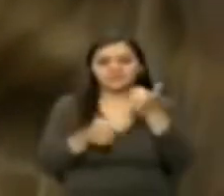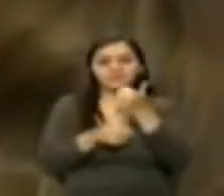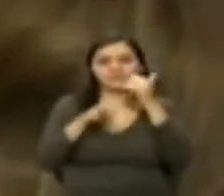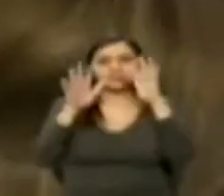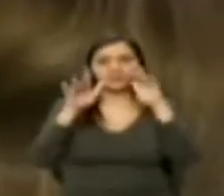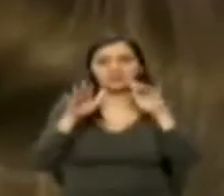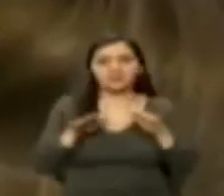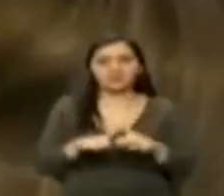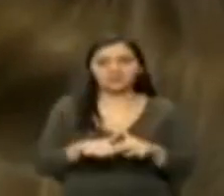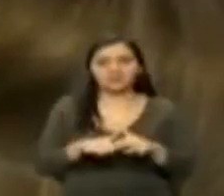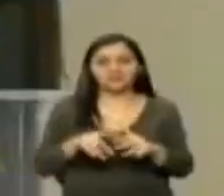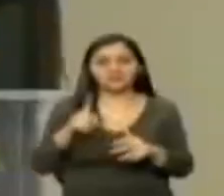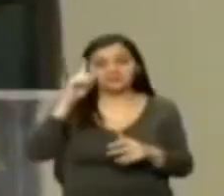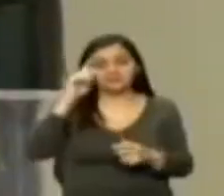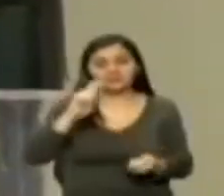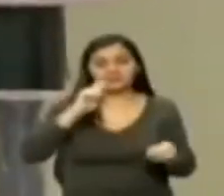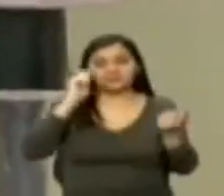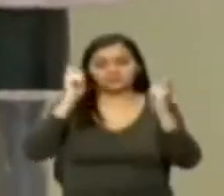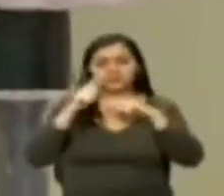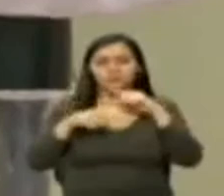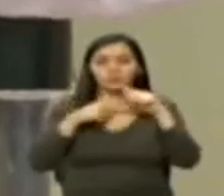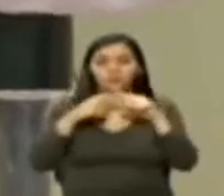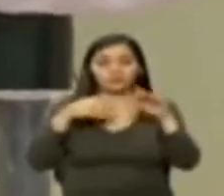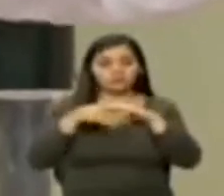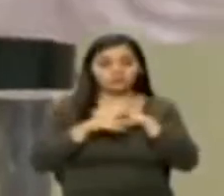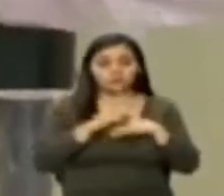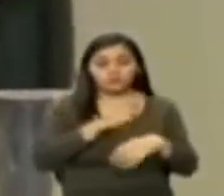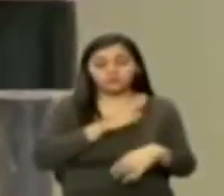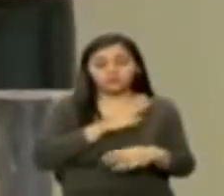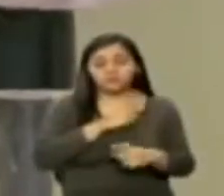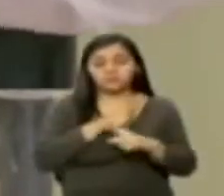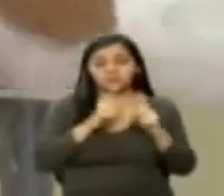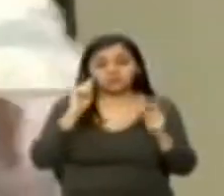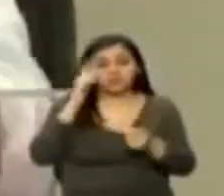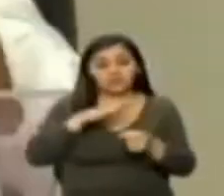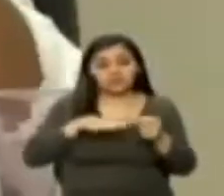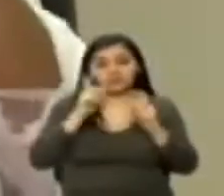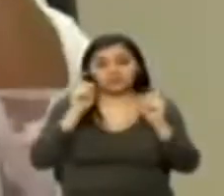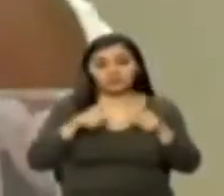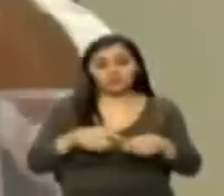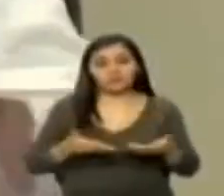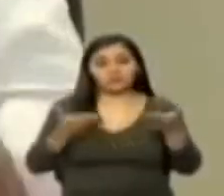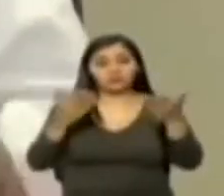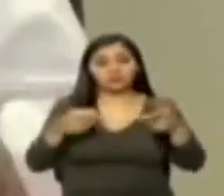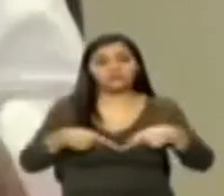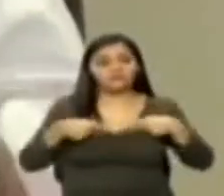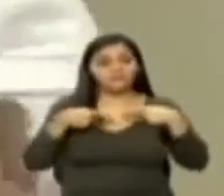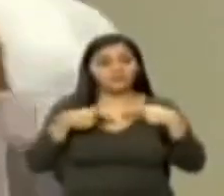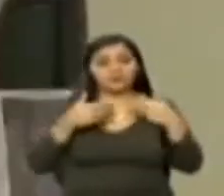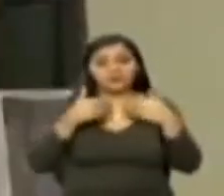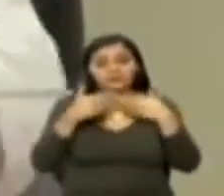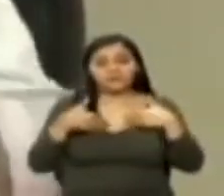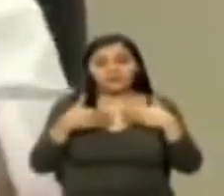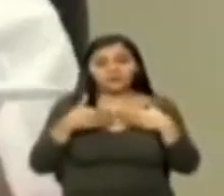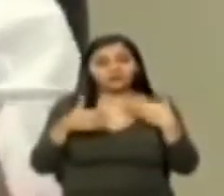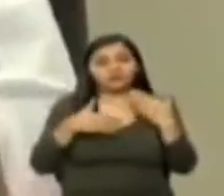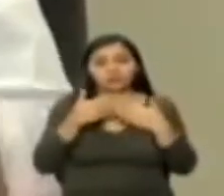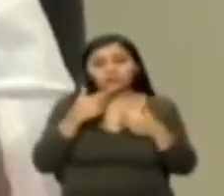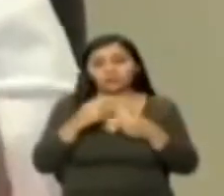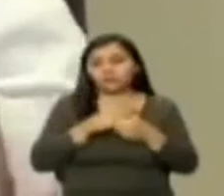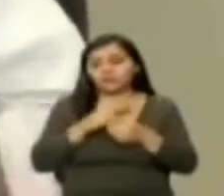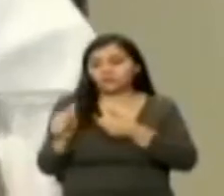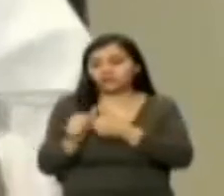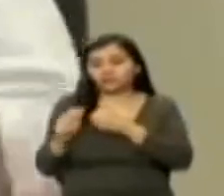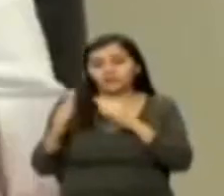presidente. Me refiero a la mentalidad de que todo el mundo tiene que entrar a la universidad, y si no, el Estado le tiene que garantizar una vida feliz de alguna manera, y la universidad debe estar en la esquina de la casa. Eso